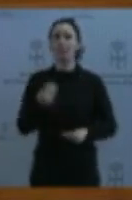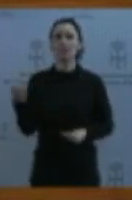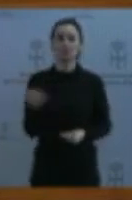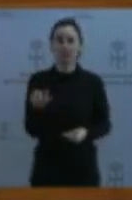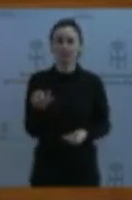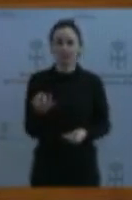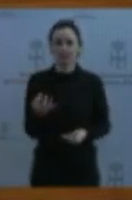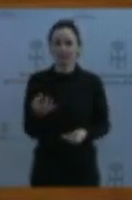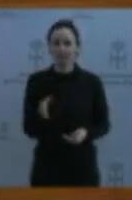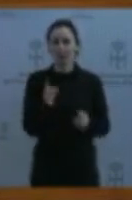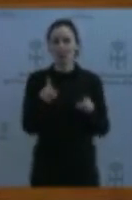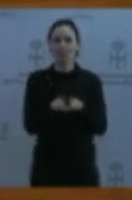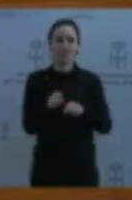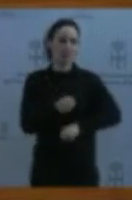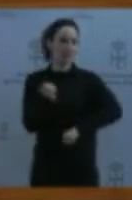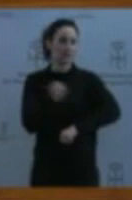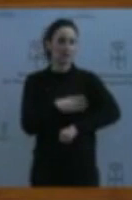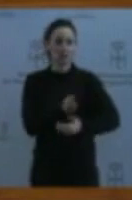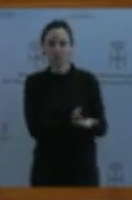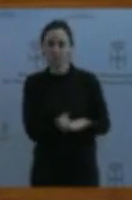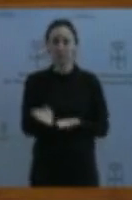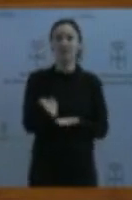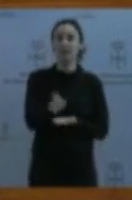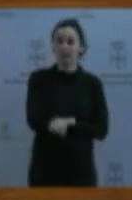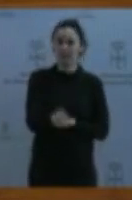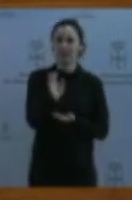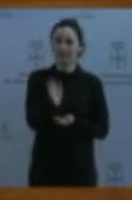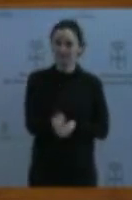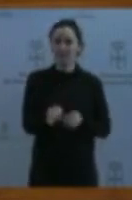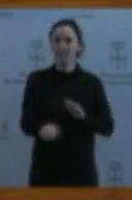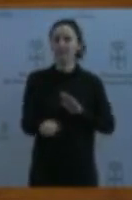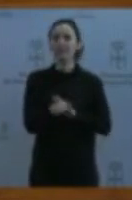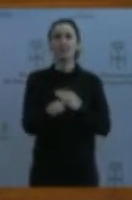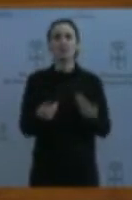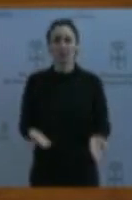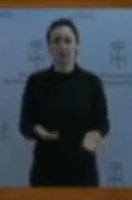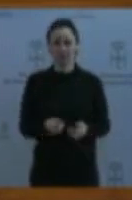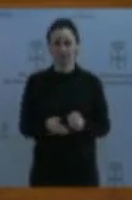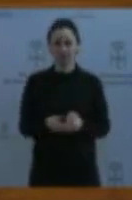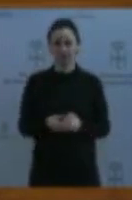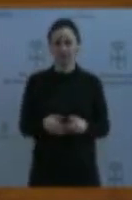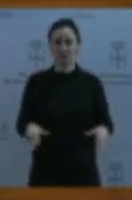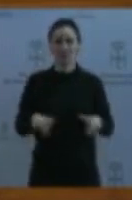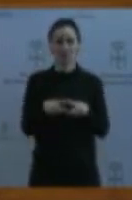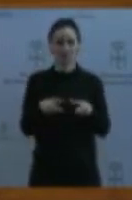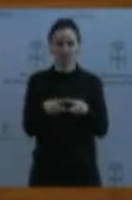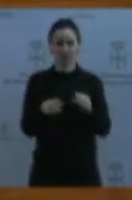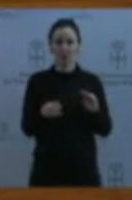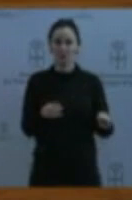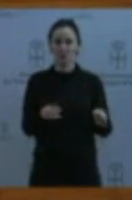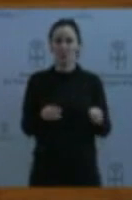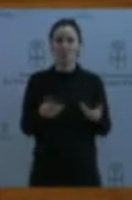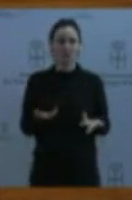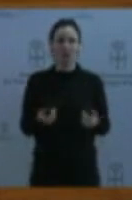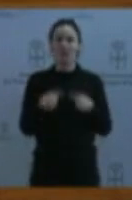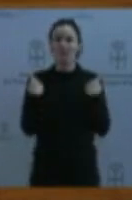que también. El verdadero fraude es el de la sociedad defraudada, porque a pesar de las promesas, a pesar de que se hubiese cambiado el